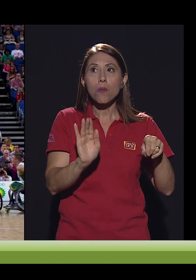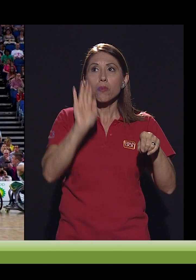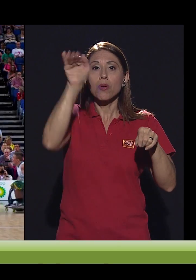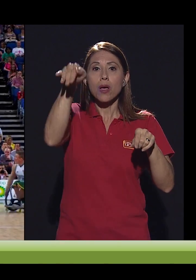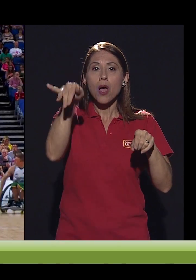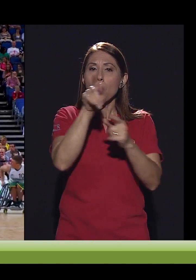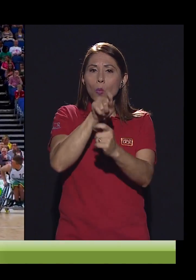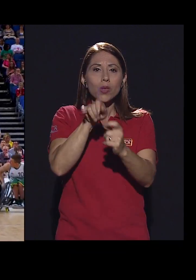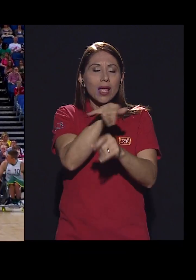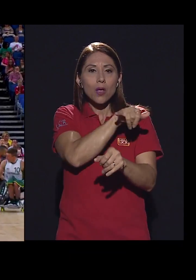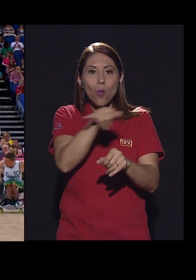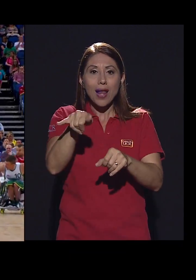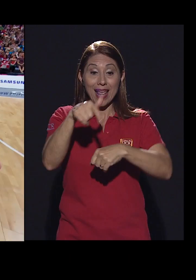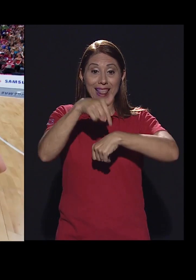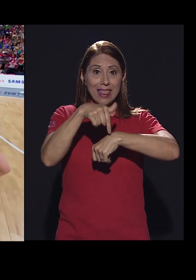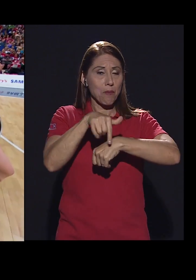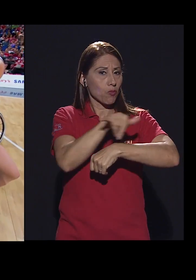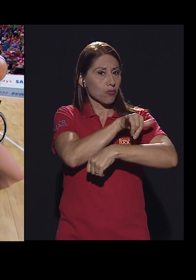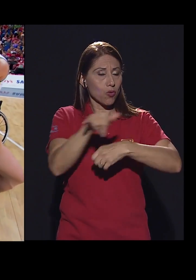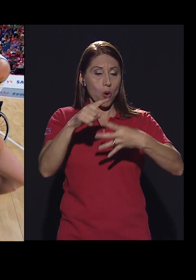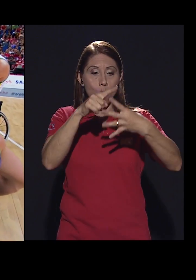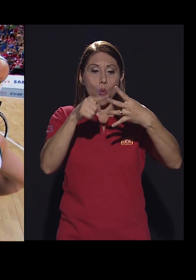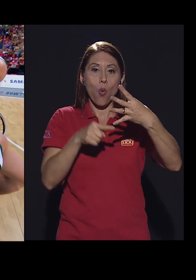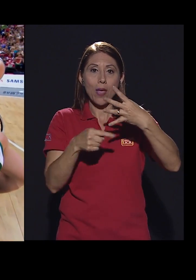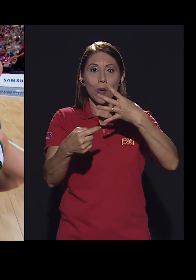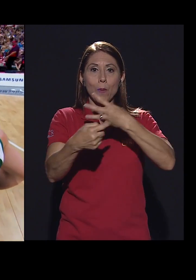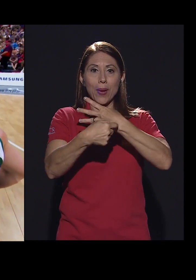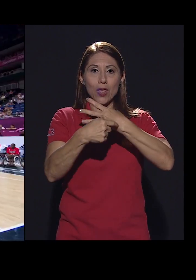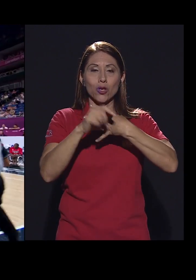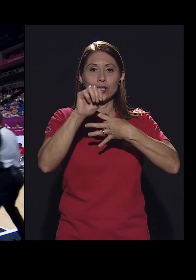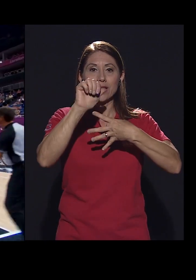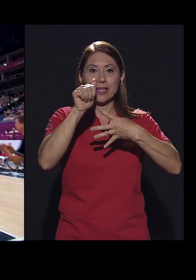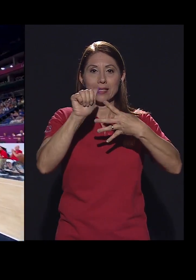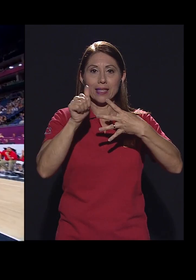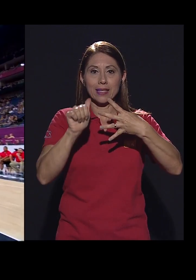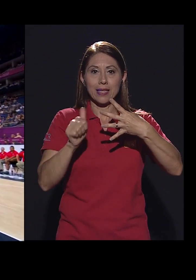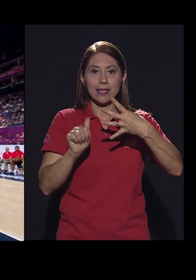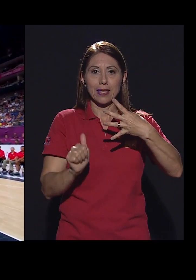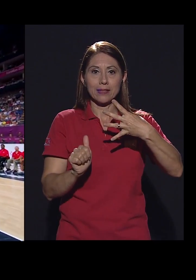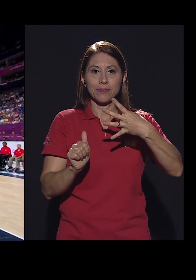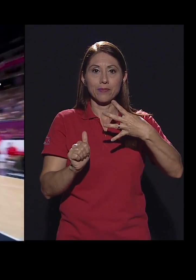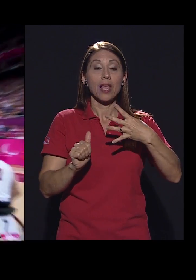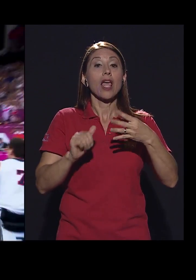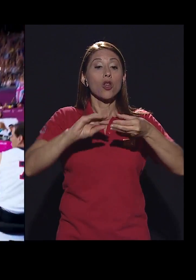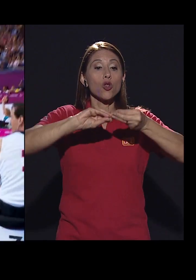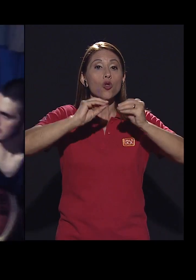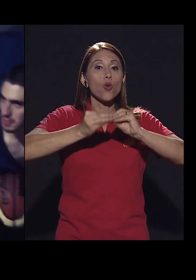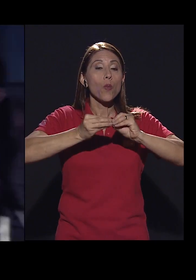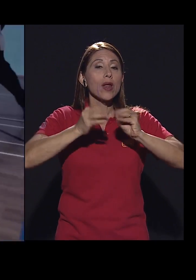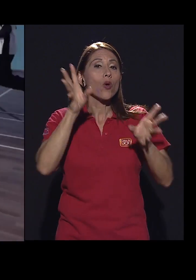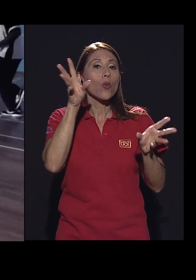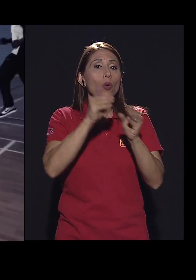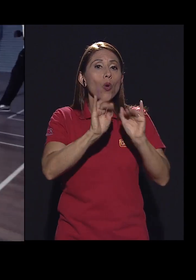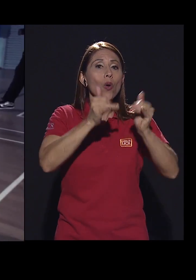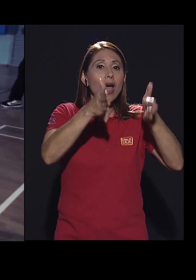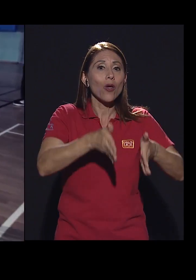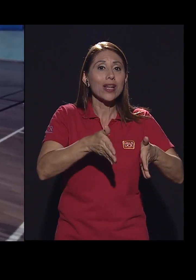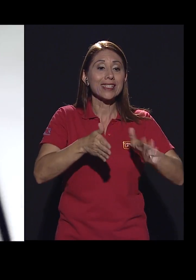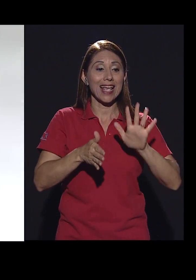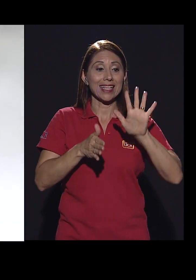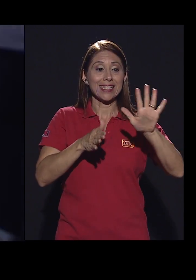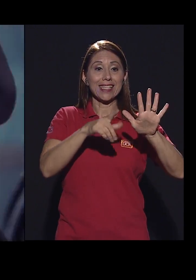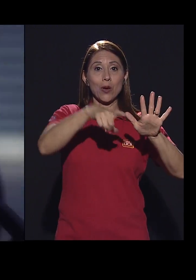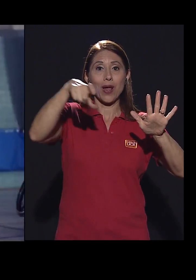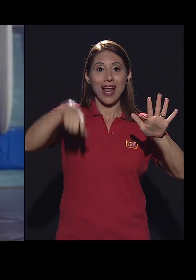por partido es el mismo, 4 periodos de 10 minutos. El número de jugadores por cada equipo es igual en ambos deportes, 5 en cancha y